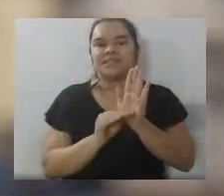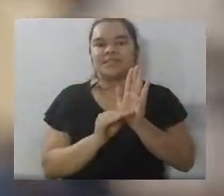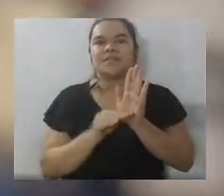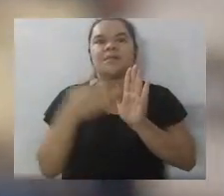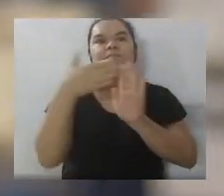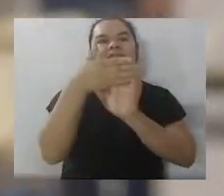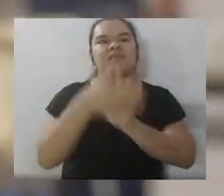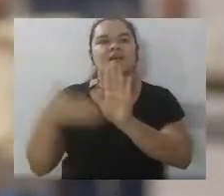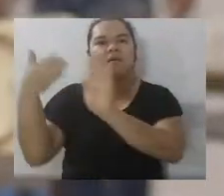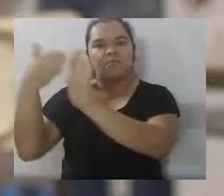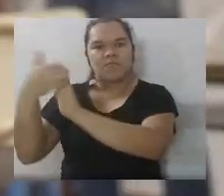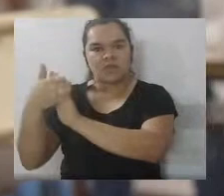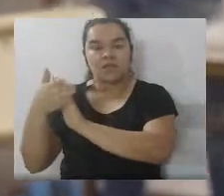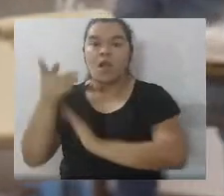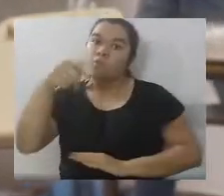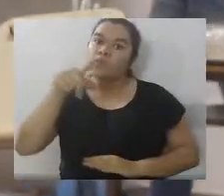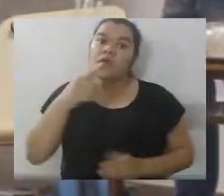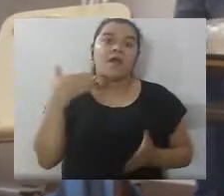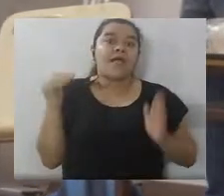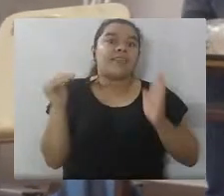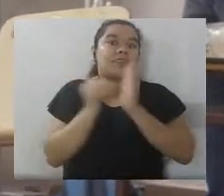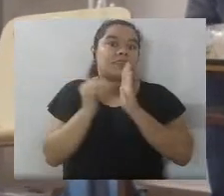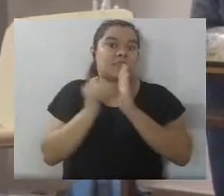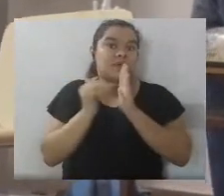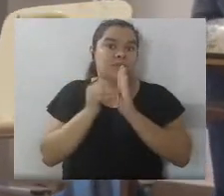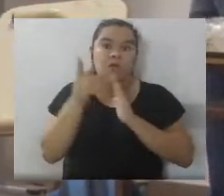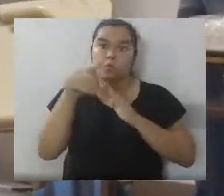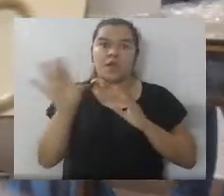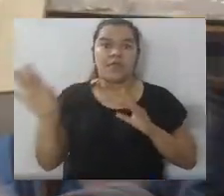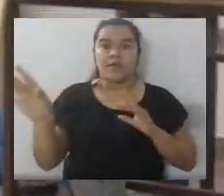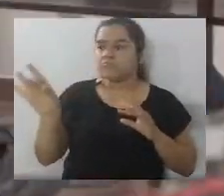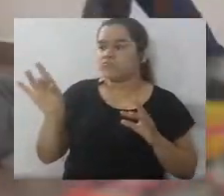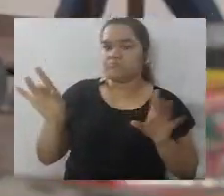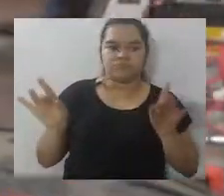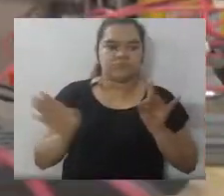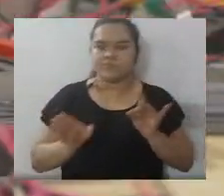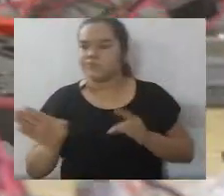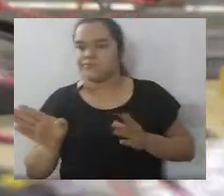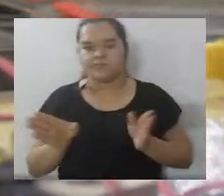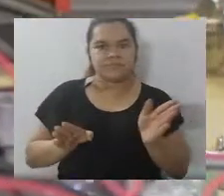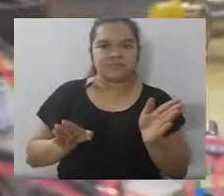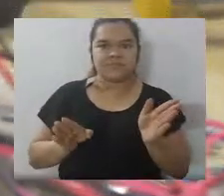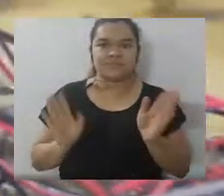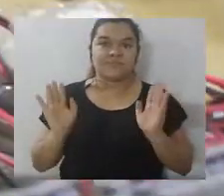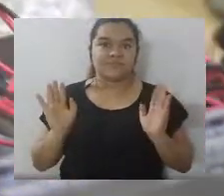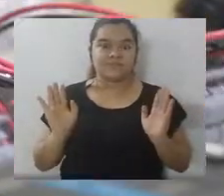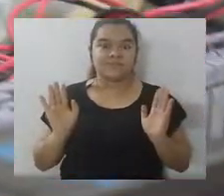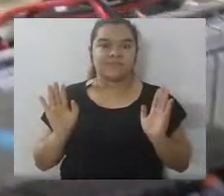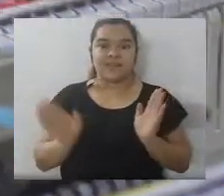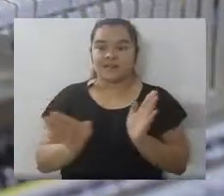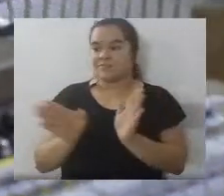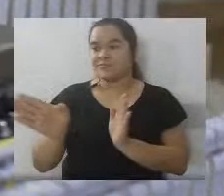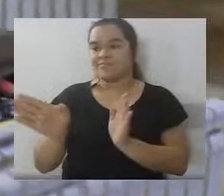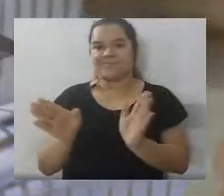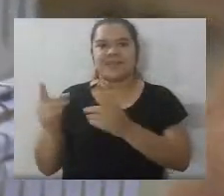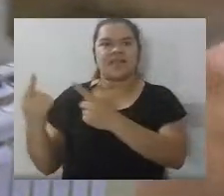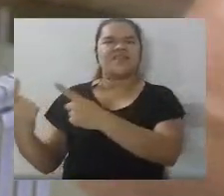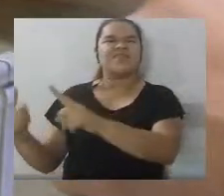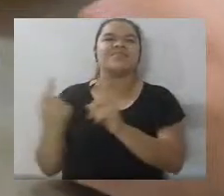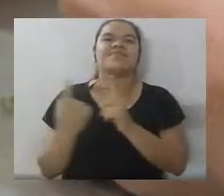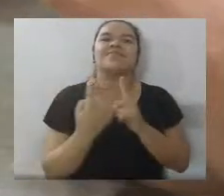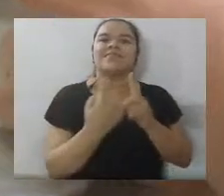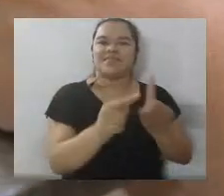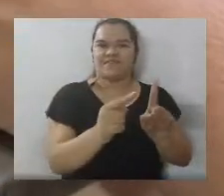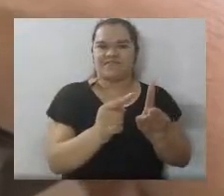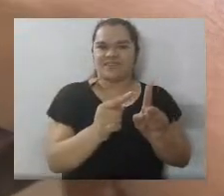de acuerdo a la orientación que ustedes decidan hacer. Cada uno es un camino distinto dentro de